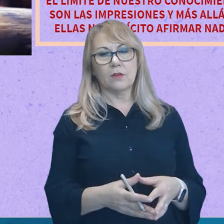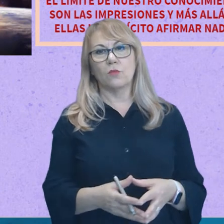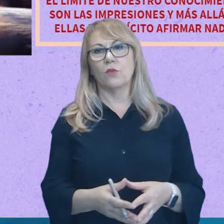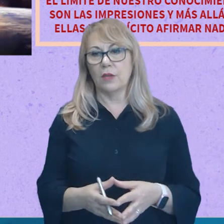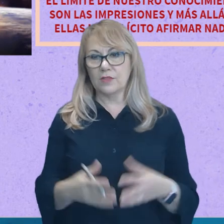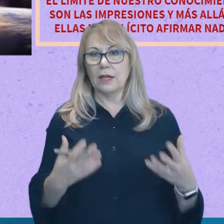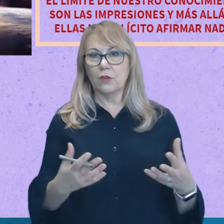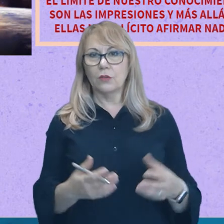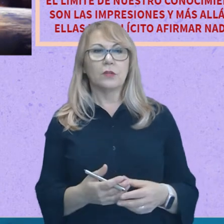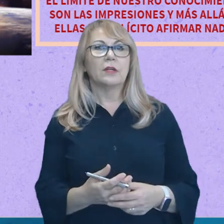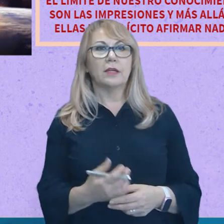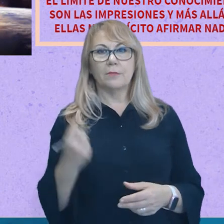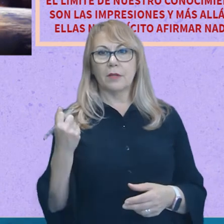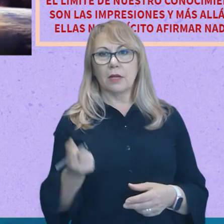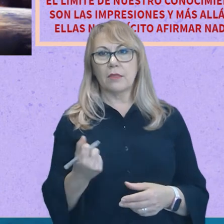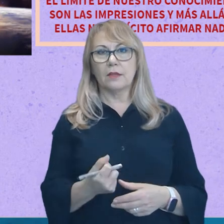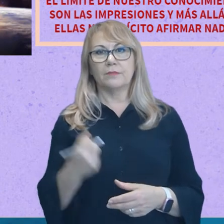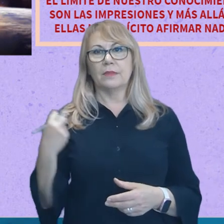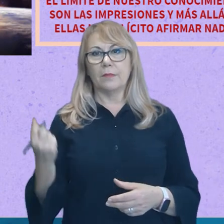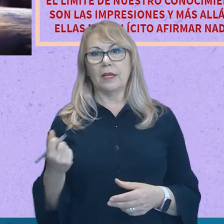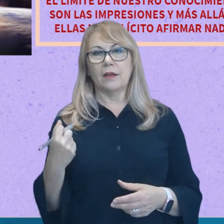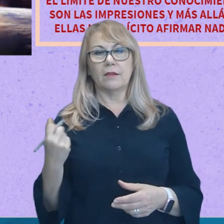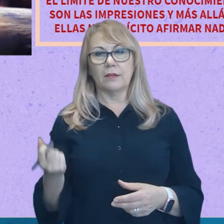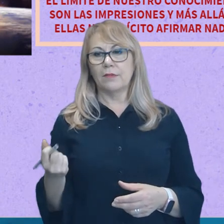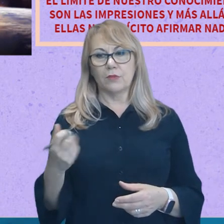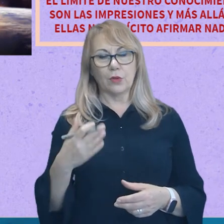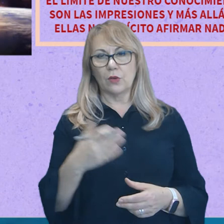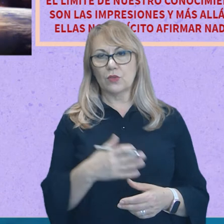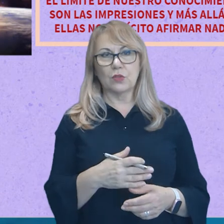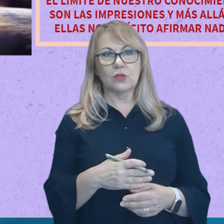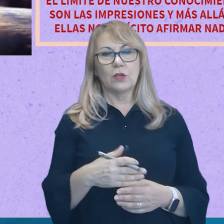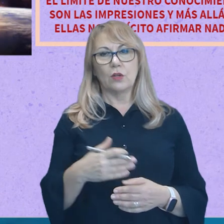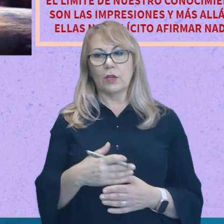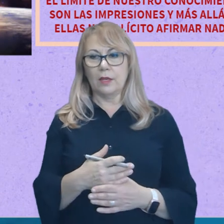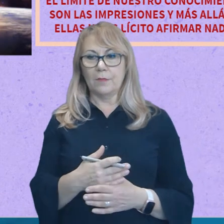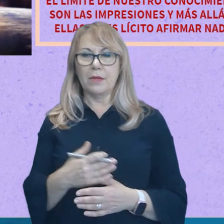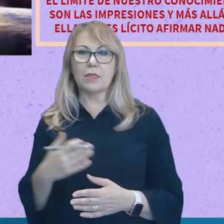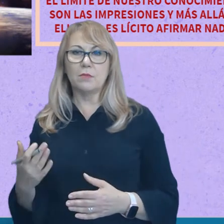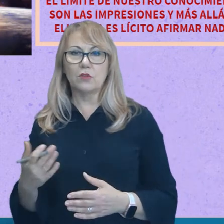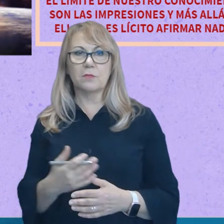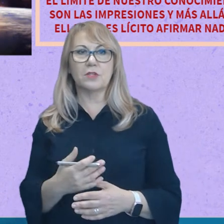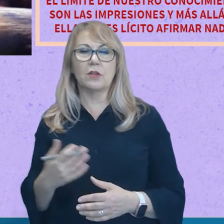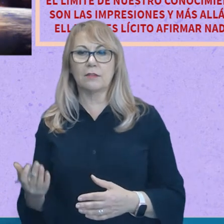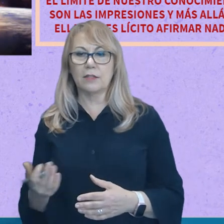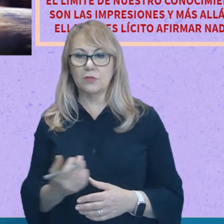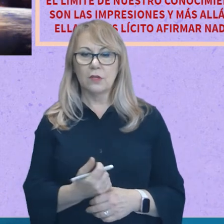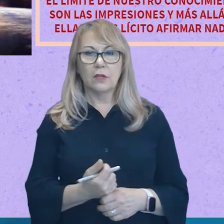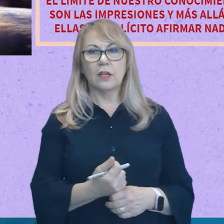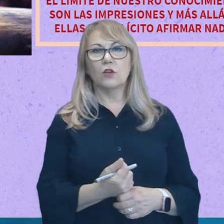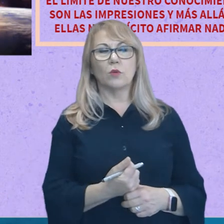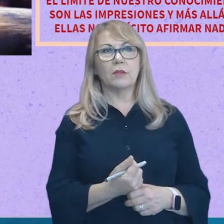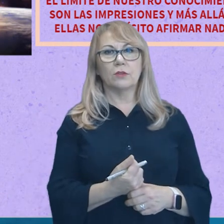sustancia como ese algo que permanece de manera inalterable, puesto que nosotros lo que percibimos, las impresiones que